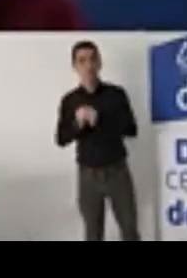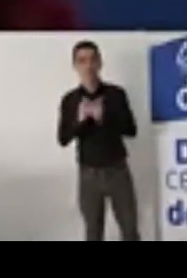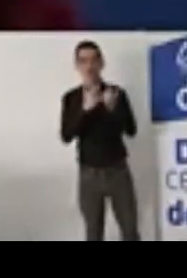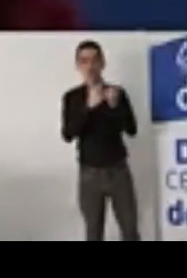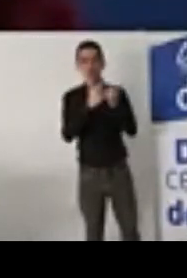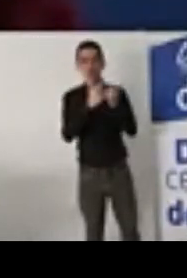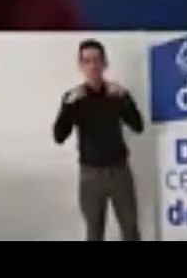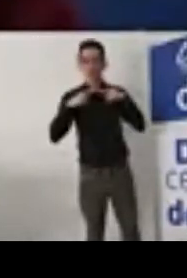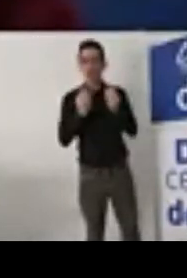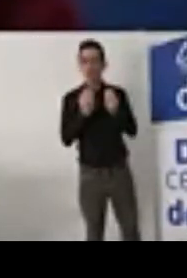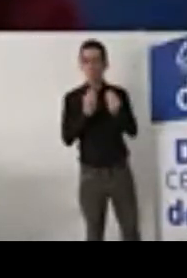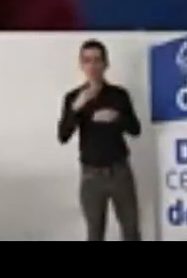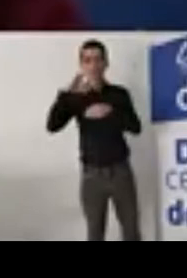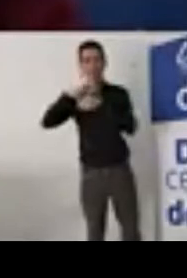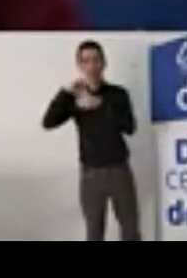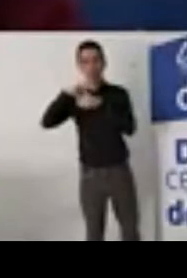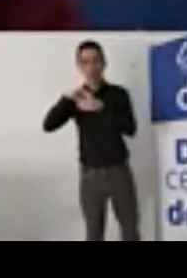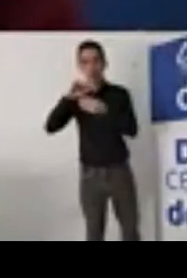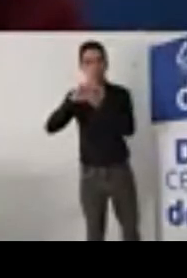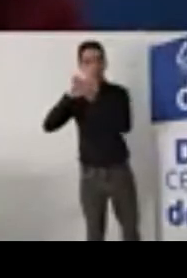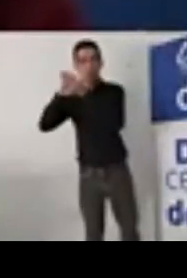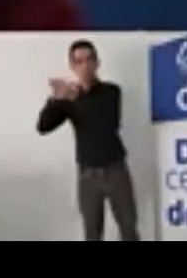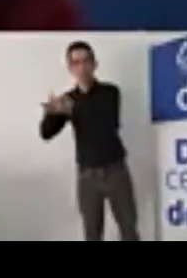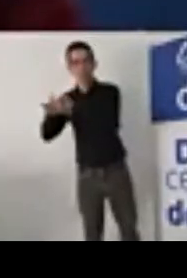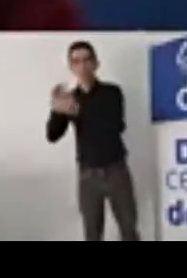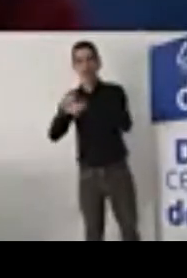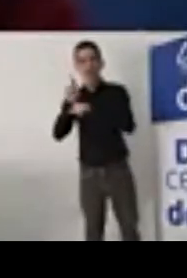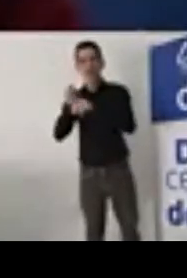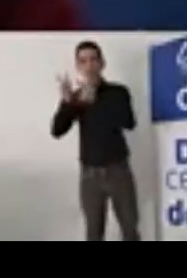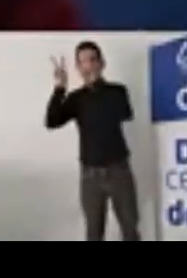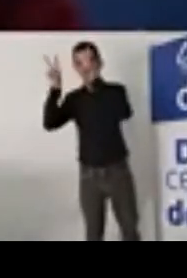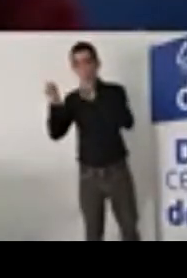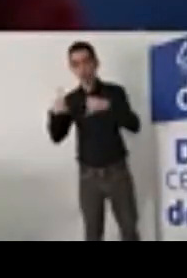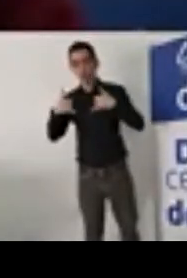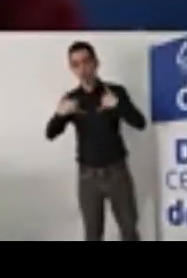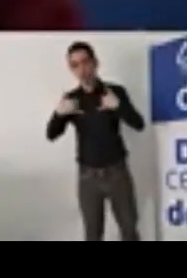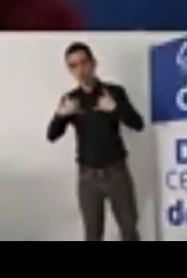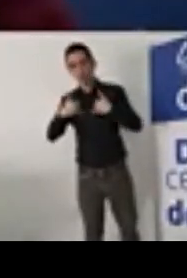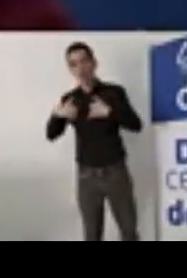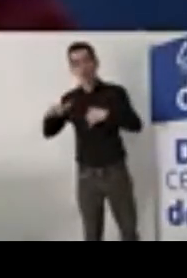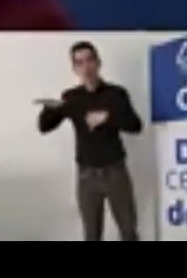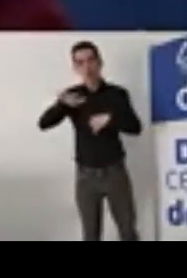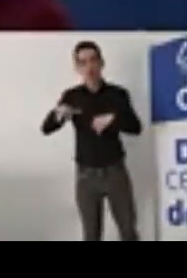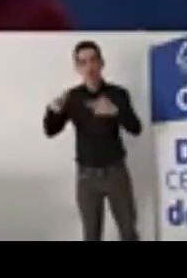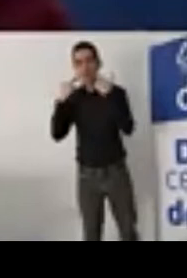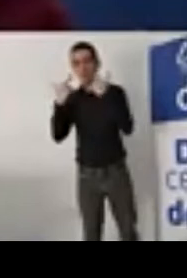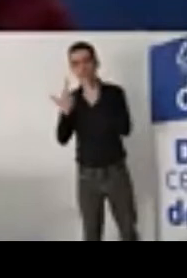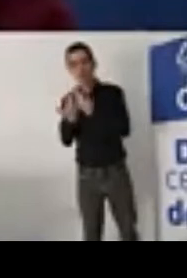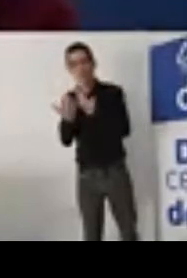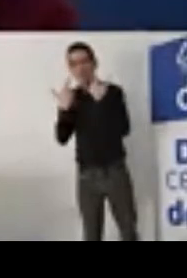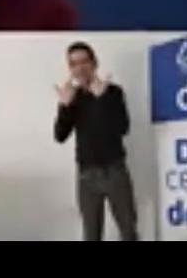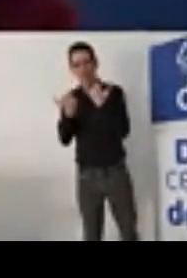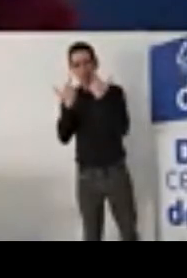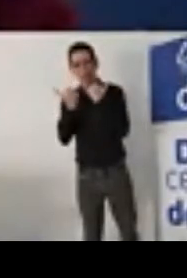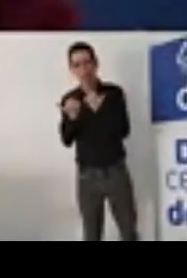medio ambiente, la juventud, la ruralidad, los derechos humanos y la implementación del acuerdo de